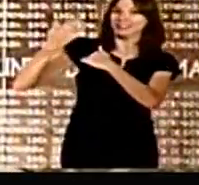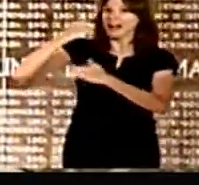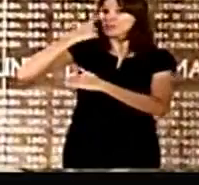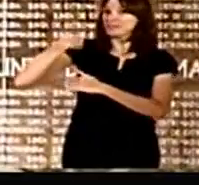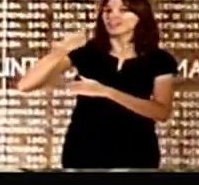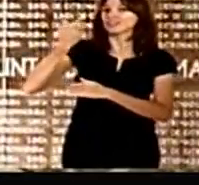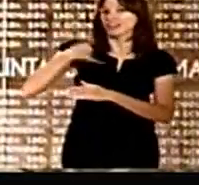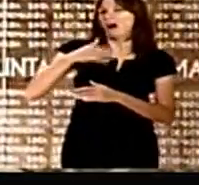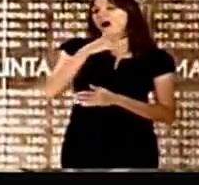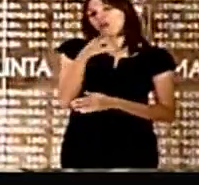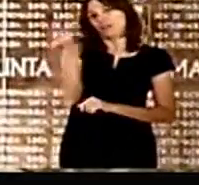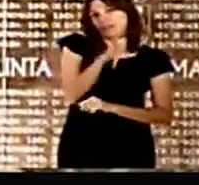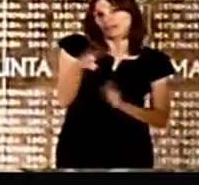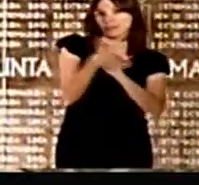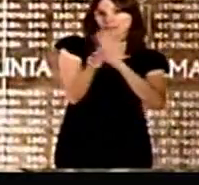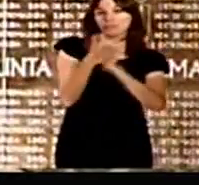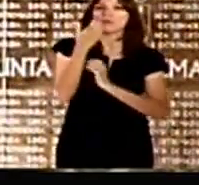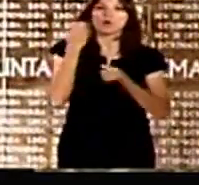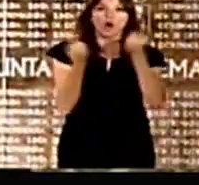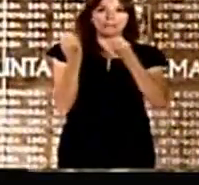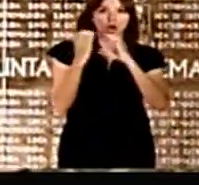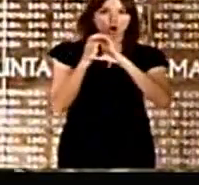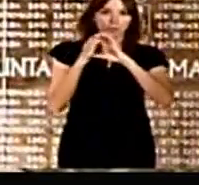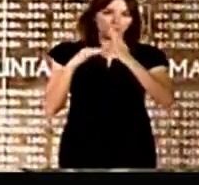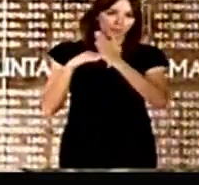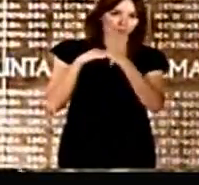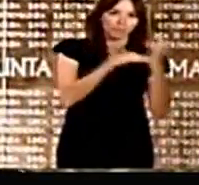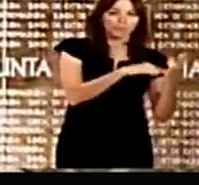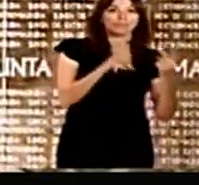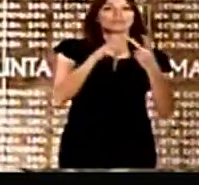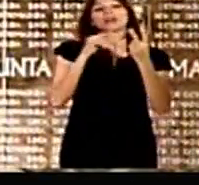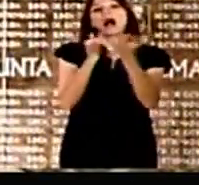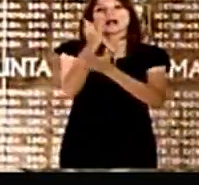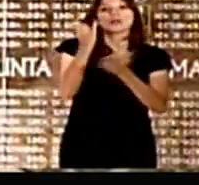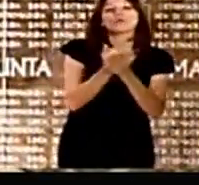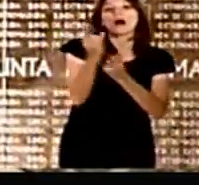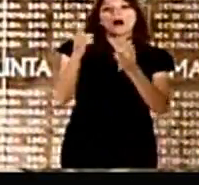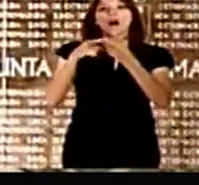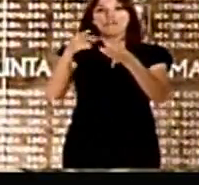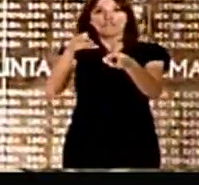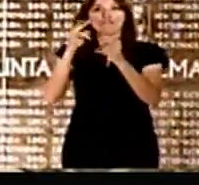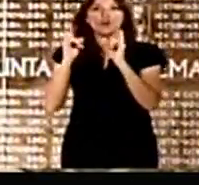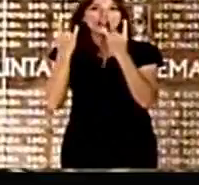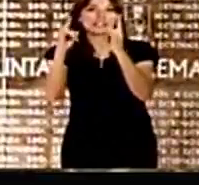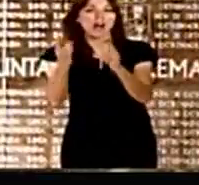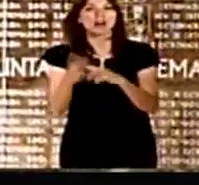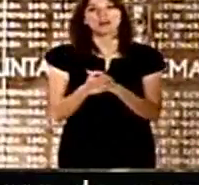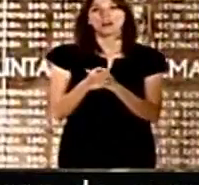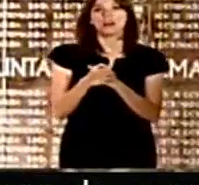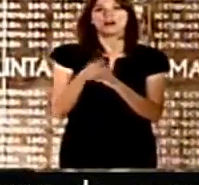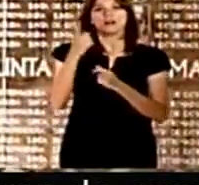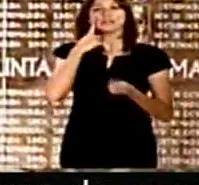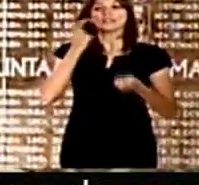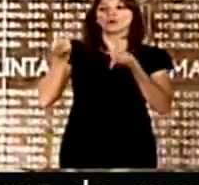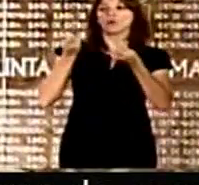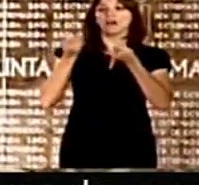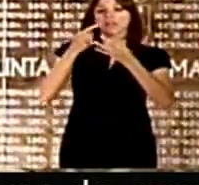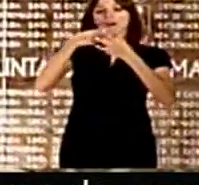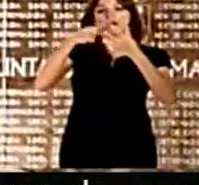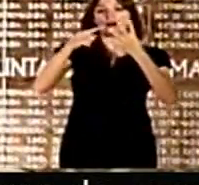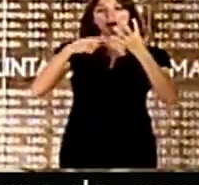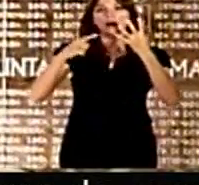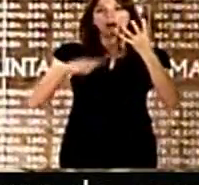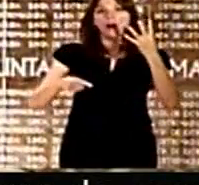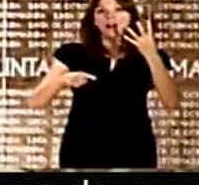anterior. Conductores de camión, operadores de maquinaria agrícola, peones forestales, de caza, vigilantes de seguridad. Ahí